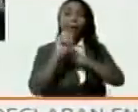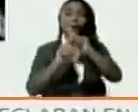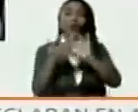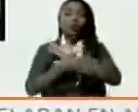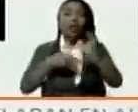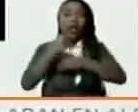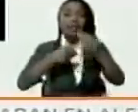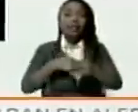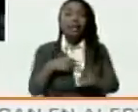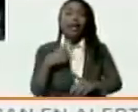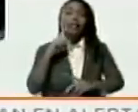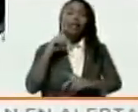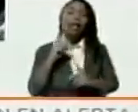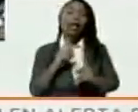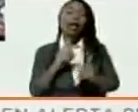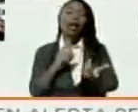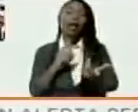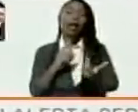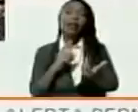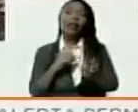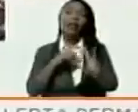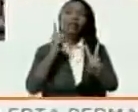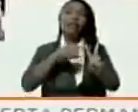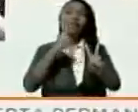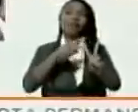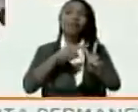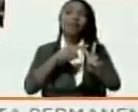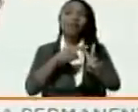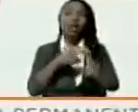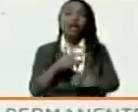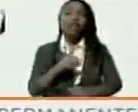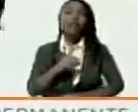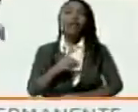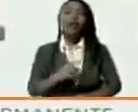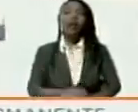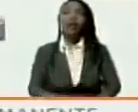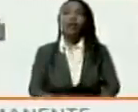canal venezolano de televisión Globovisión.